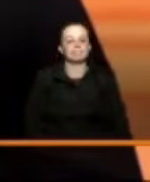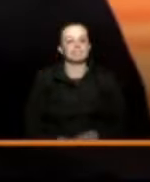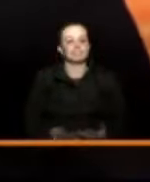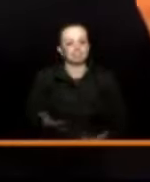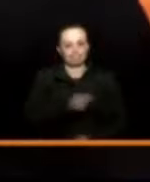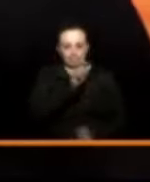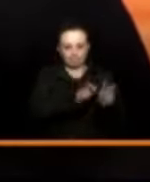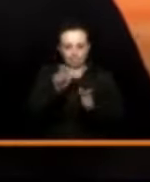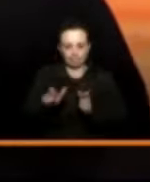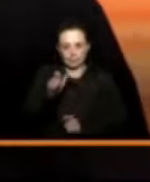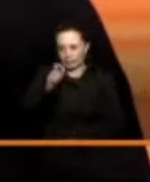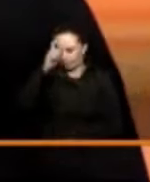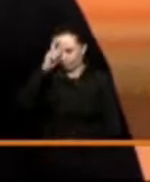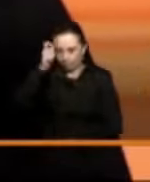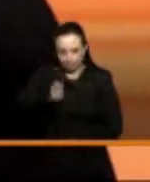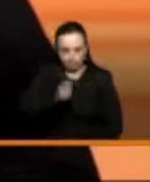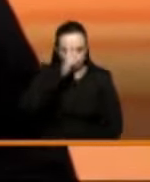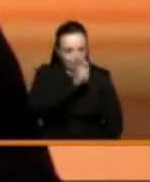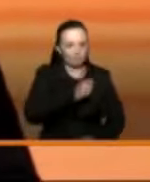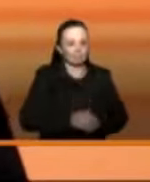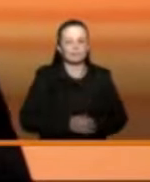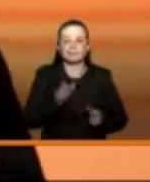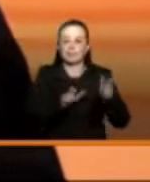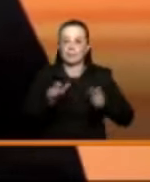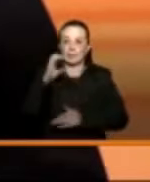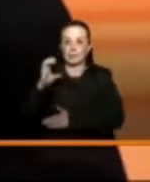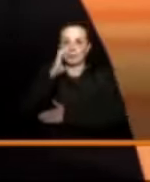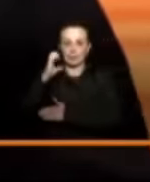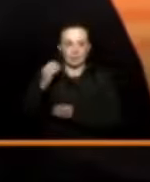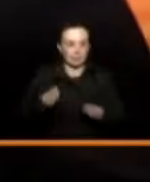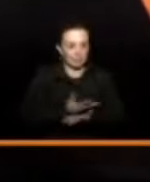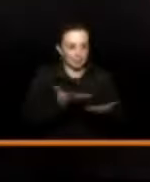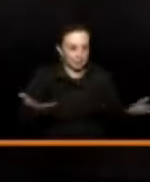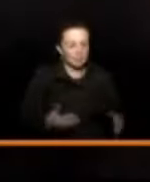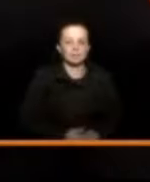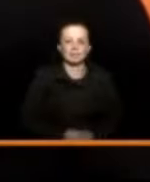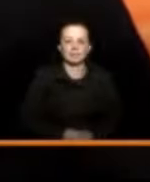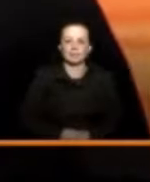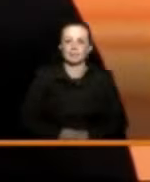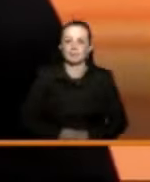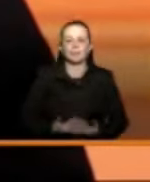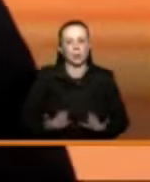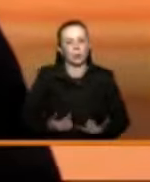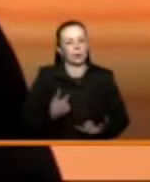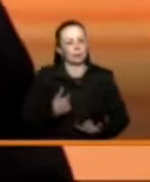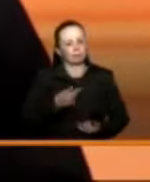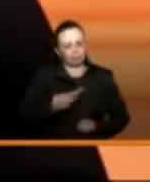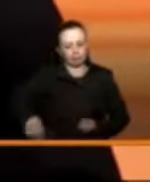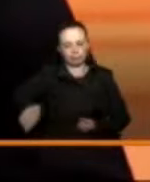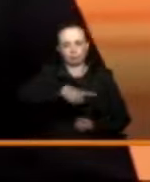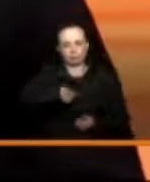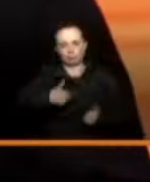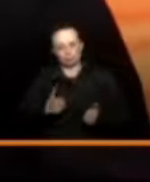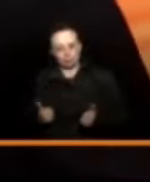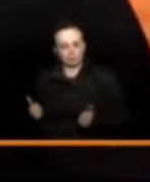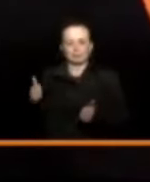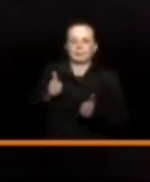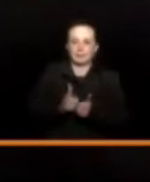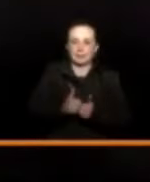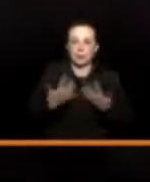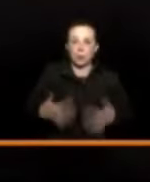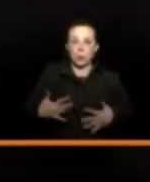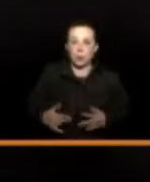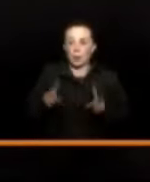Apreciados congresistas y colombianos, estamos transitando juntos hechos